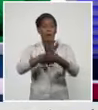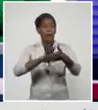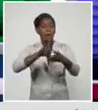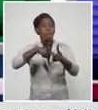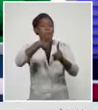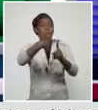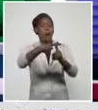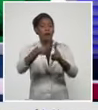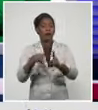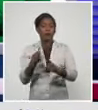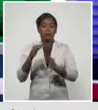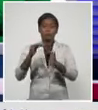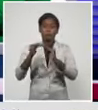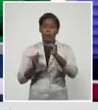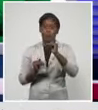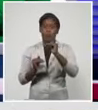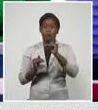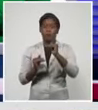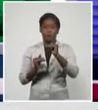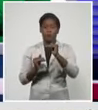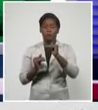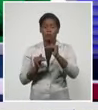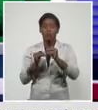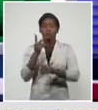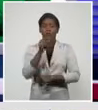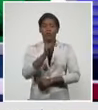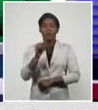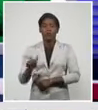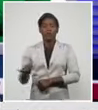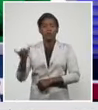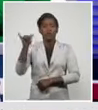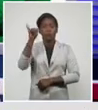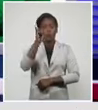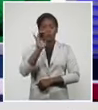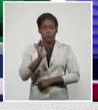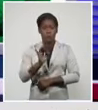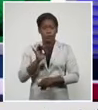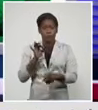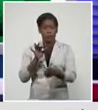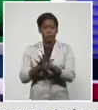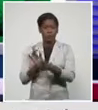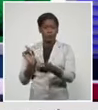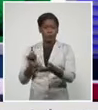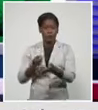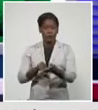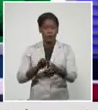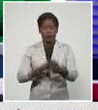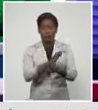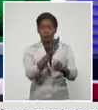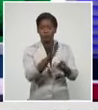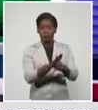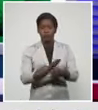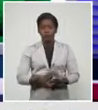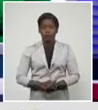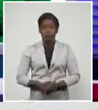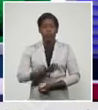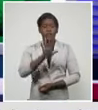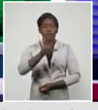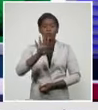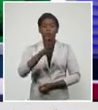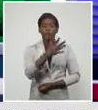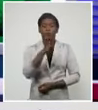2,40%. Las 2 personas que se evacuaron al principio de la pandemia, las 54 que han retornado después